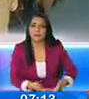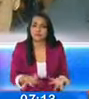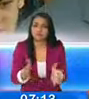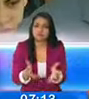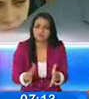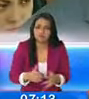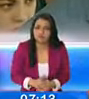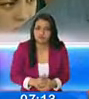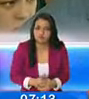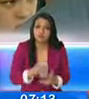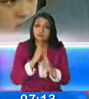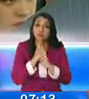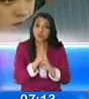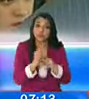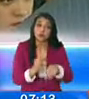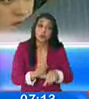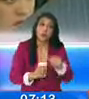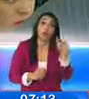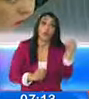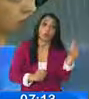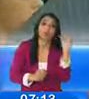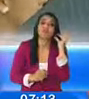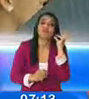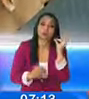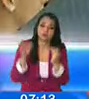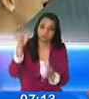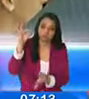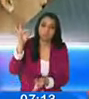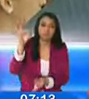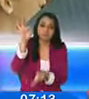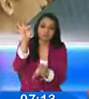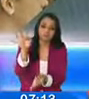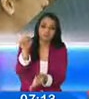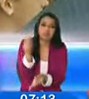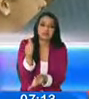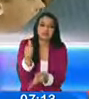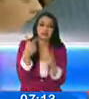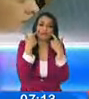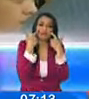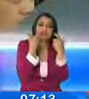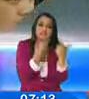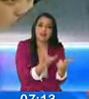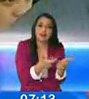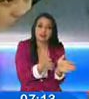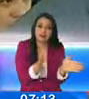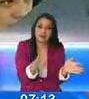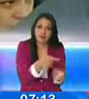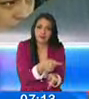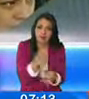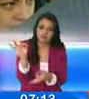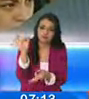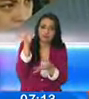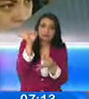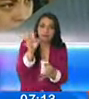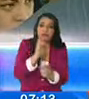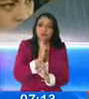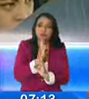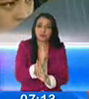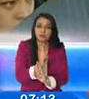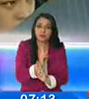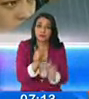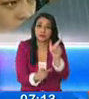Según estos resultados que tenemos a la mano, documentos que son entregados por la Fiscalía General del Estado, los señores que se